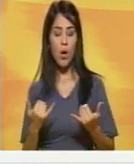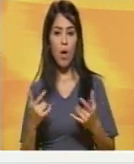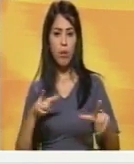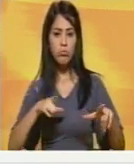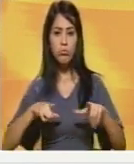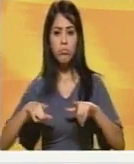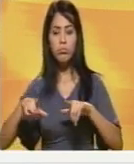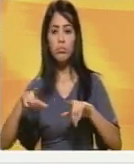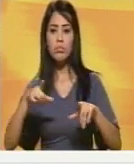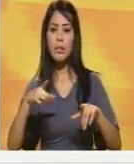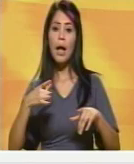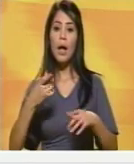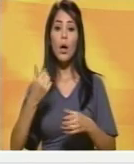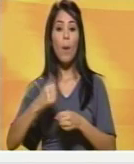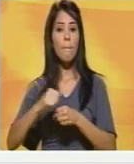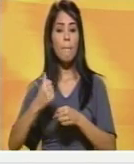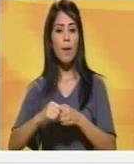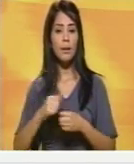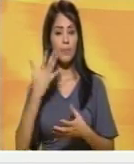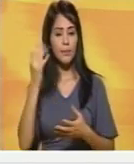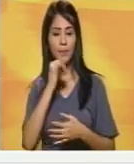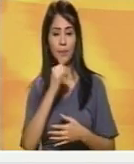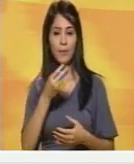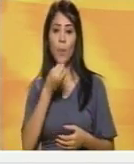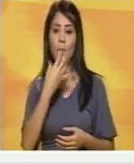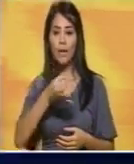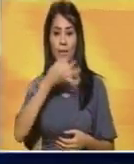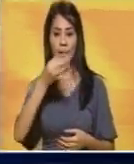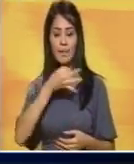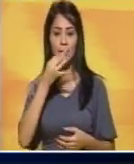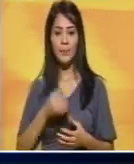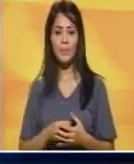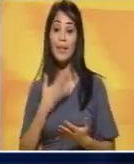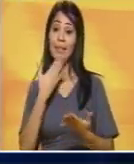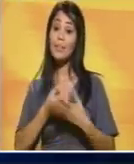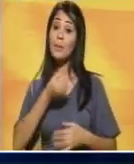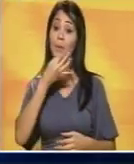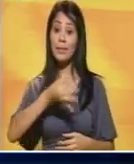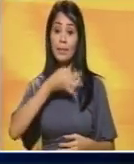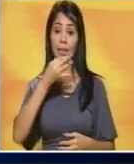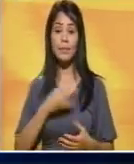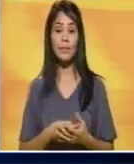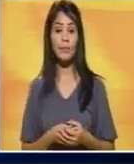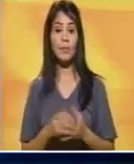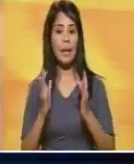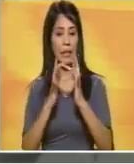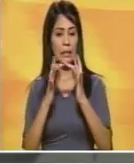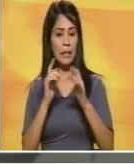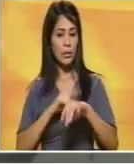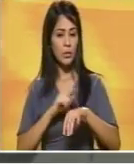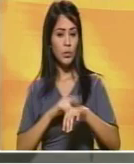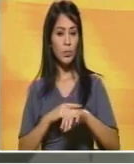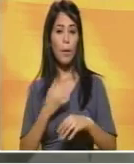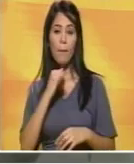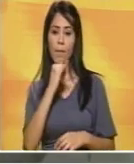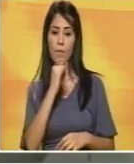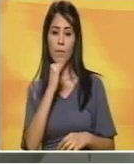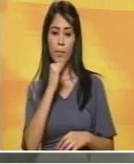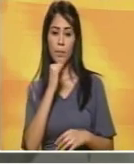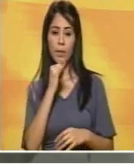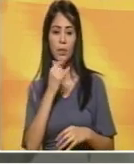de Maracaibo y nos amplía la información. José Leonardo, buenas tardes. Sí, gracias. Buenas tardes. En efecto, el contacto lo hacemos a esta hora para informarles que con el